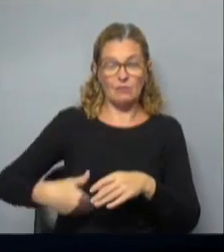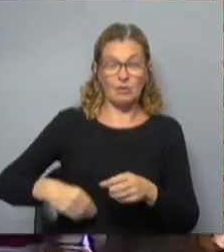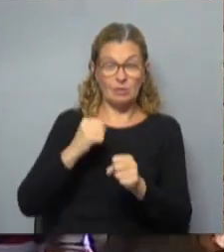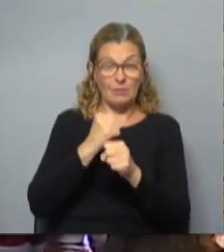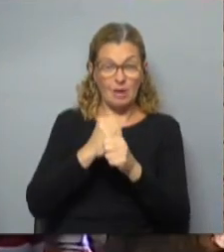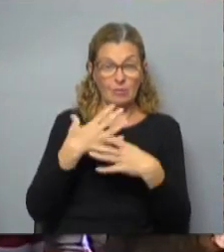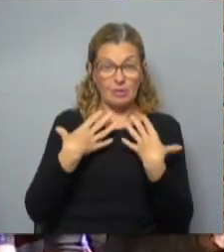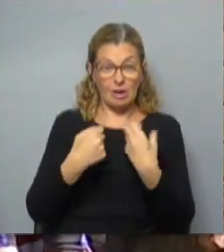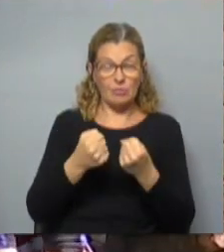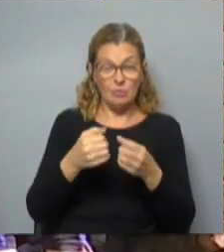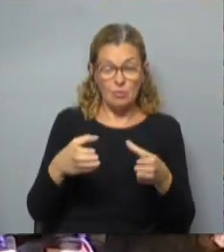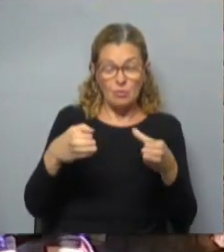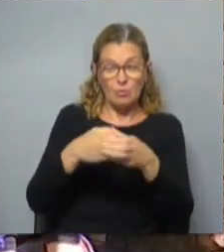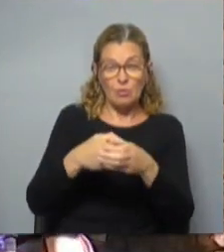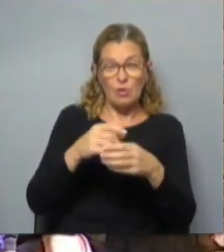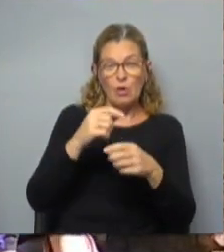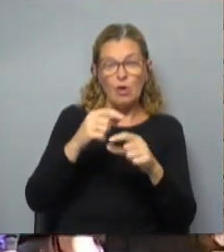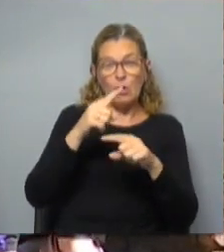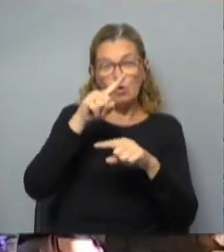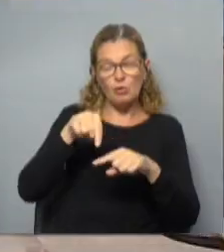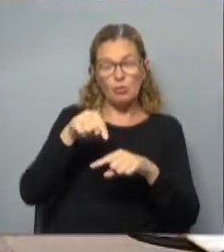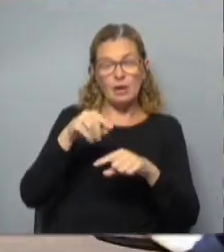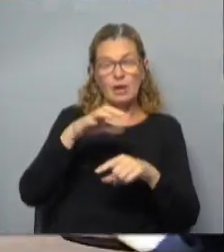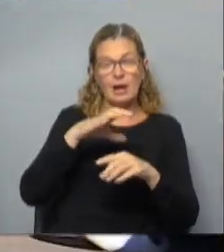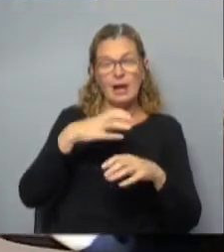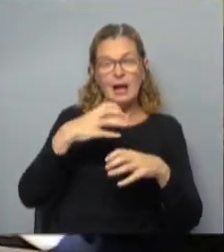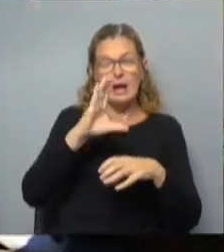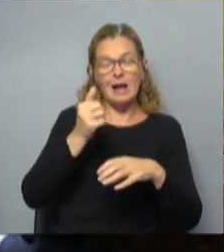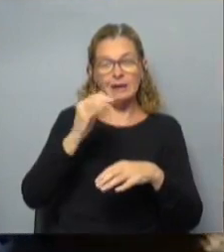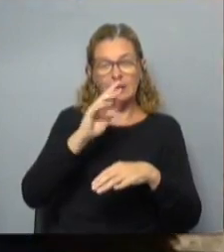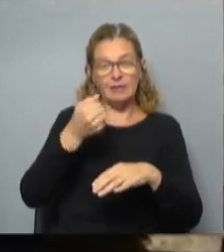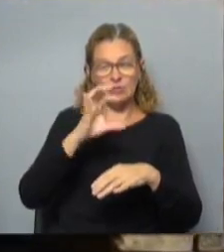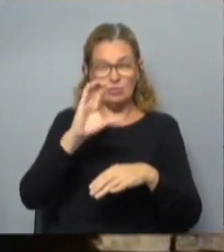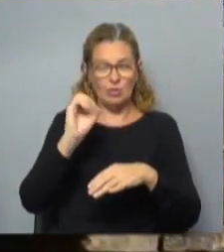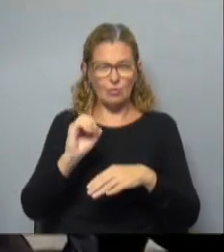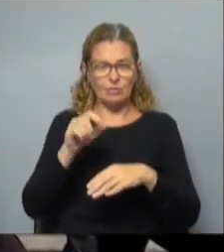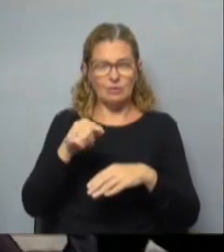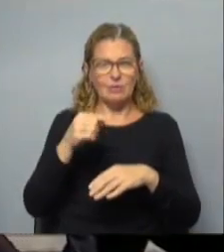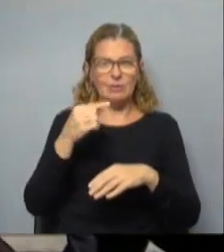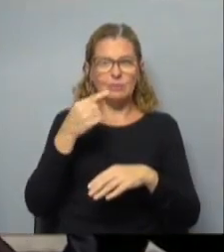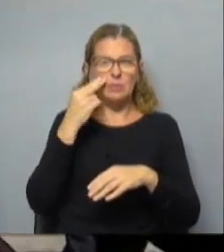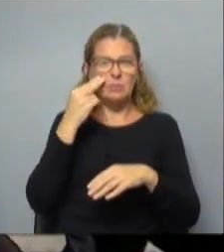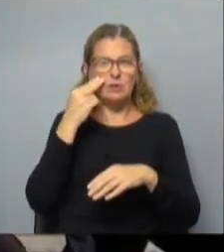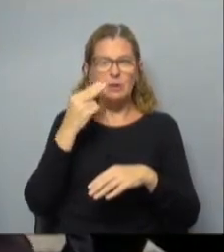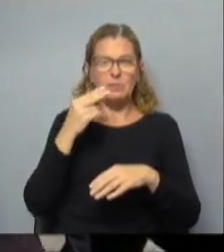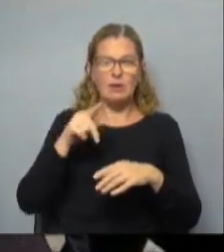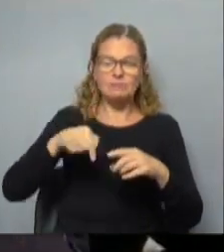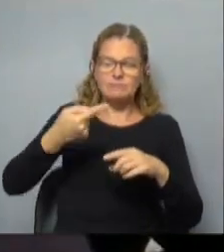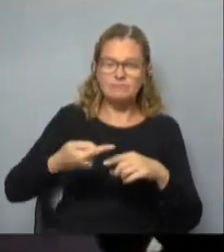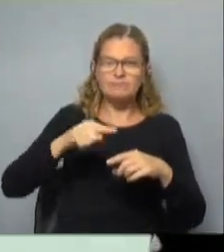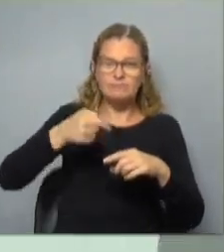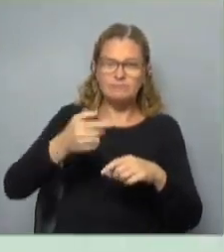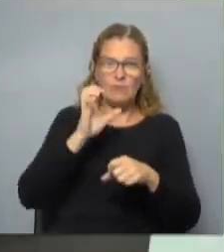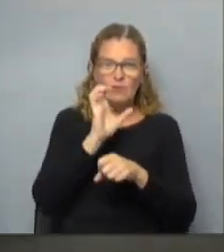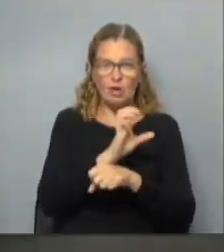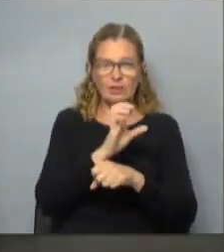salud se movilizan en la zona de la cruz de carrasco en reclamo de mayores medidas de seguridad en los centros de atención debido a reiterados hechos de violencia